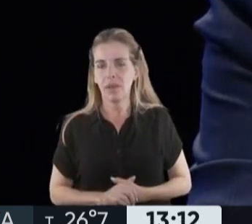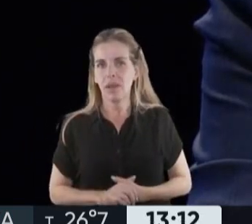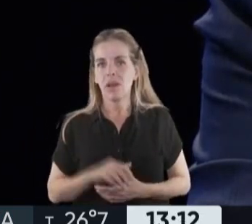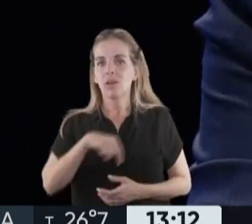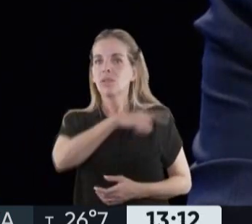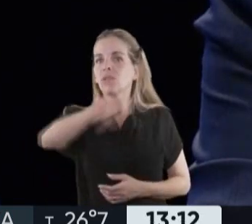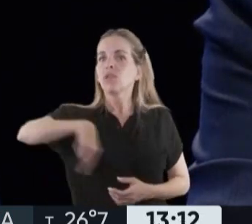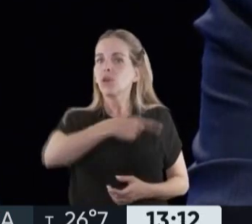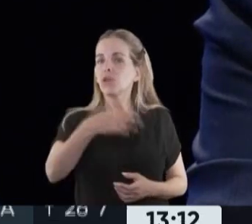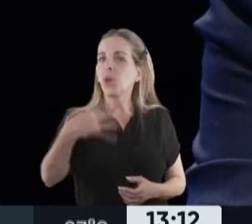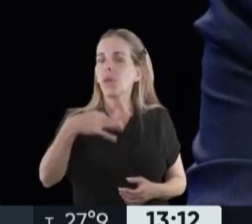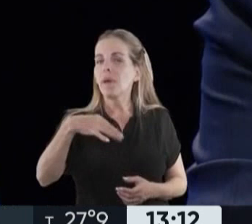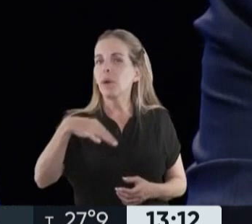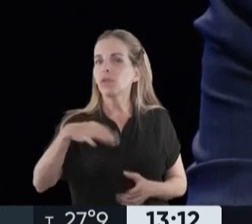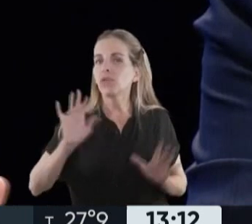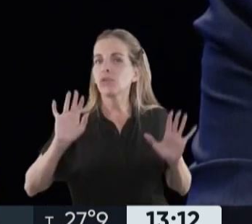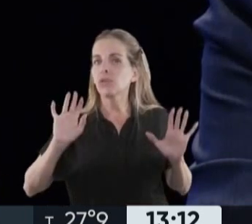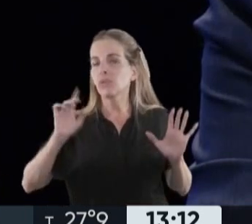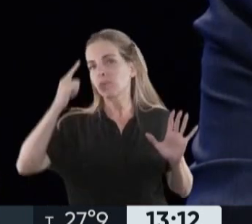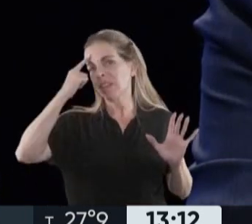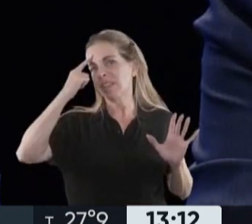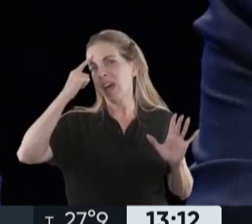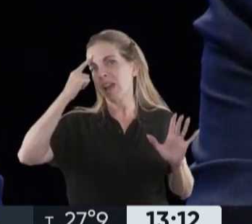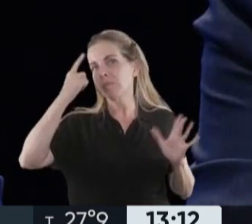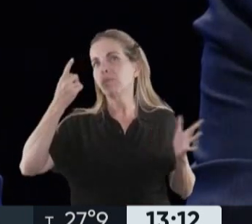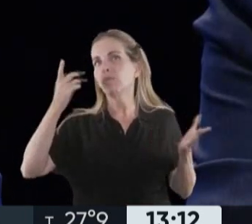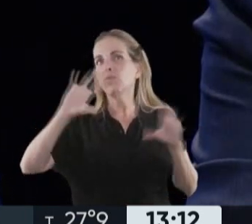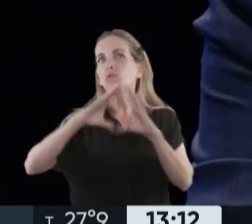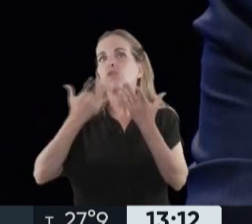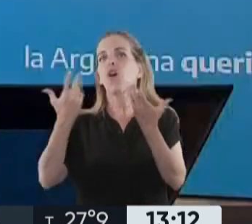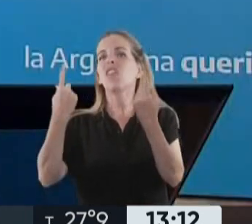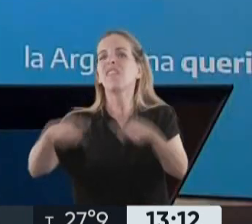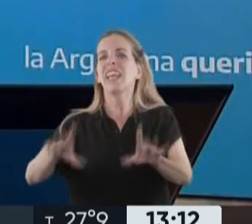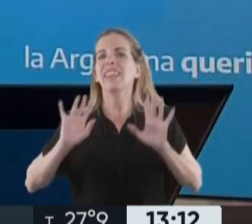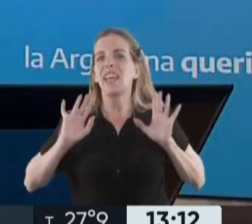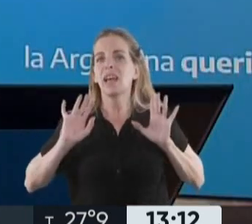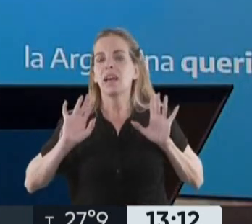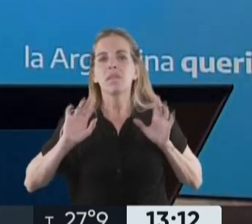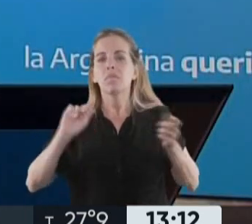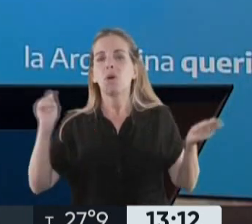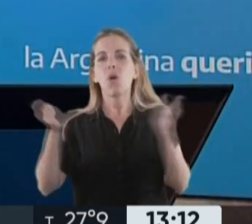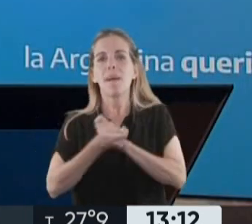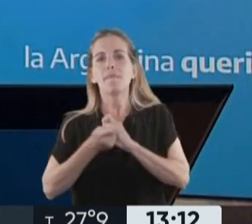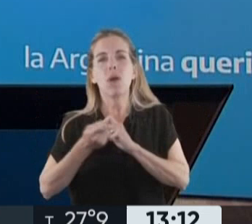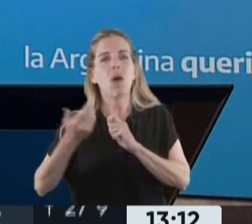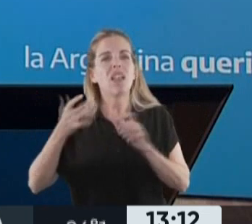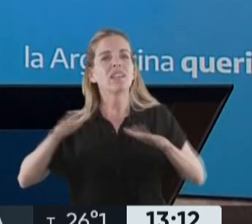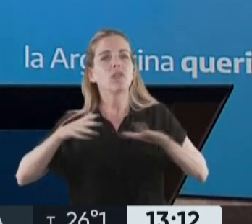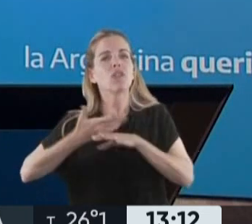nosotros tenemos que construir otra realidad, porque esa realidad no sirve de nada. Es muy